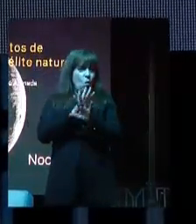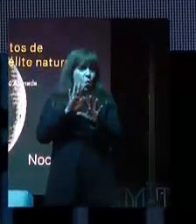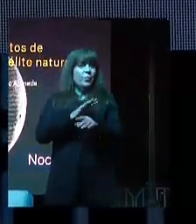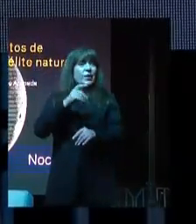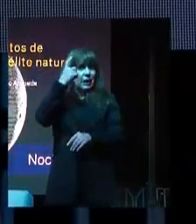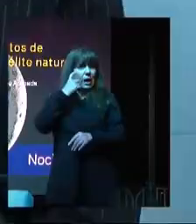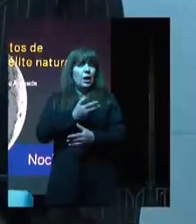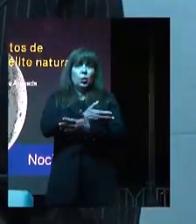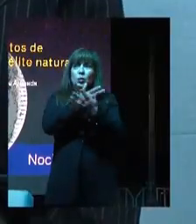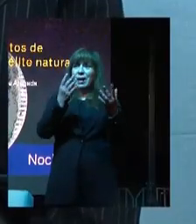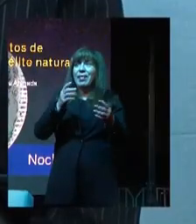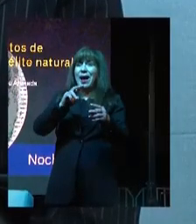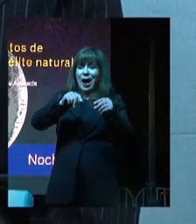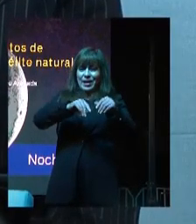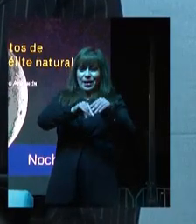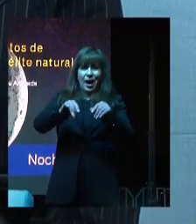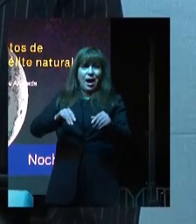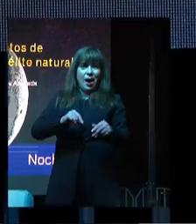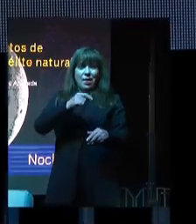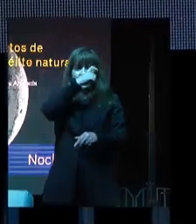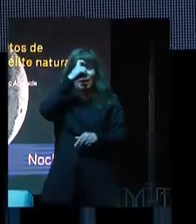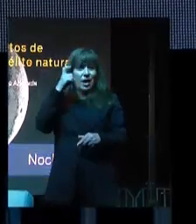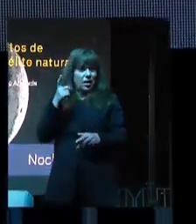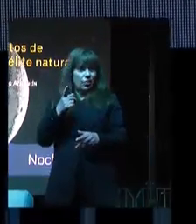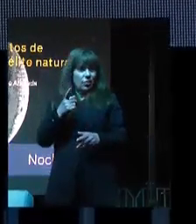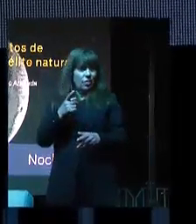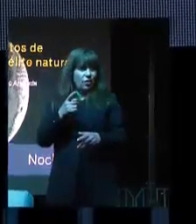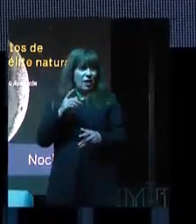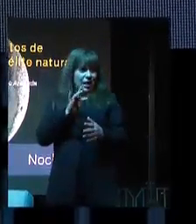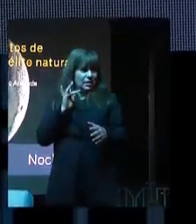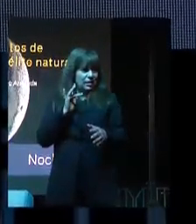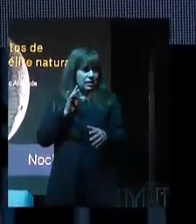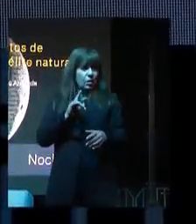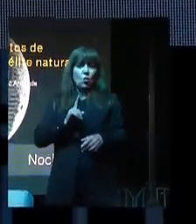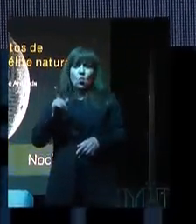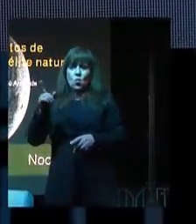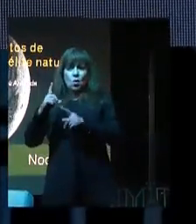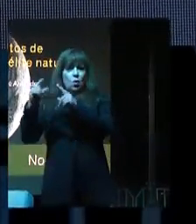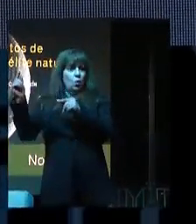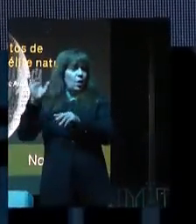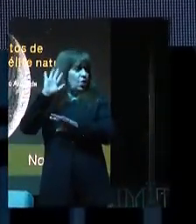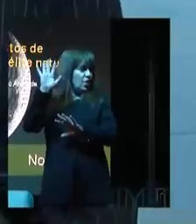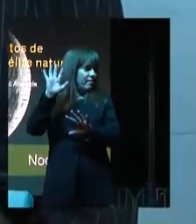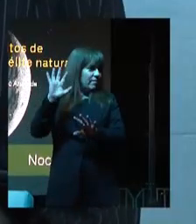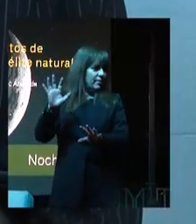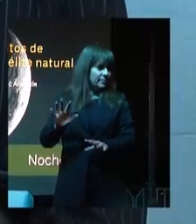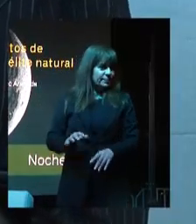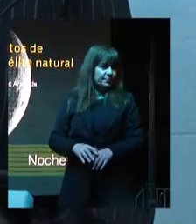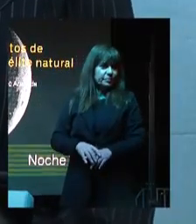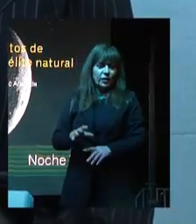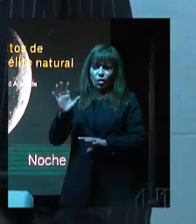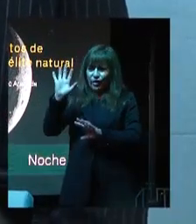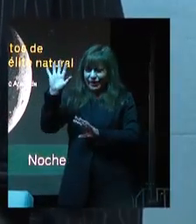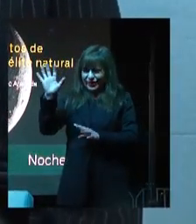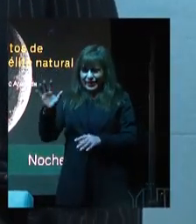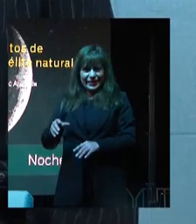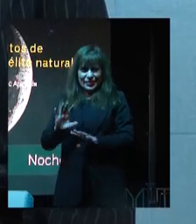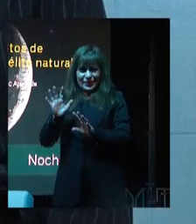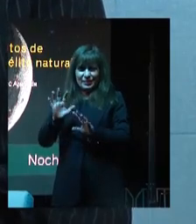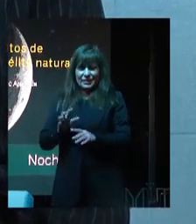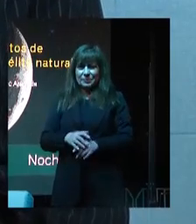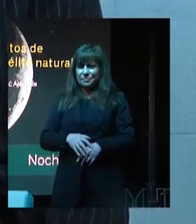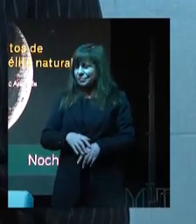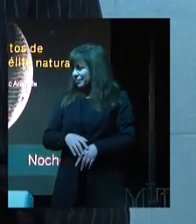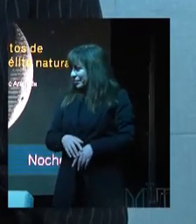caliente, ándate a la Luna a ver si te podía aguantar el calor de las patas. Ahí tus botas